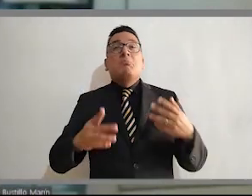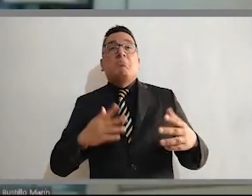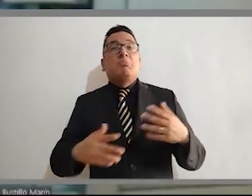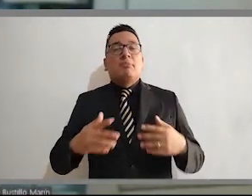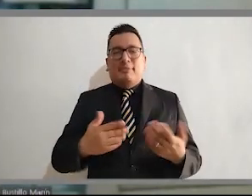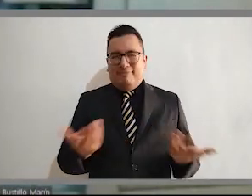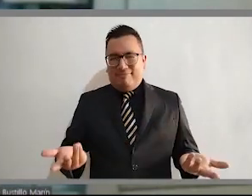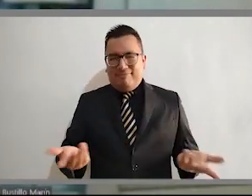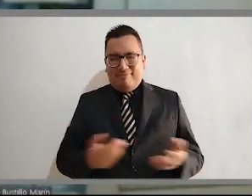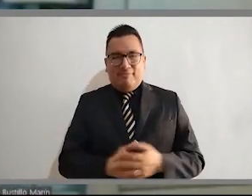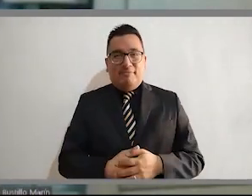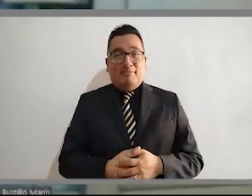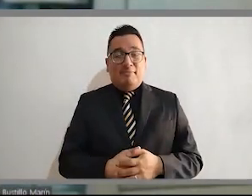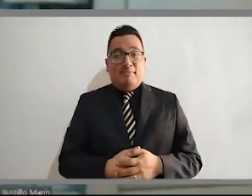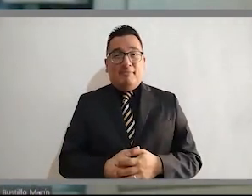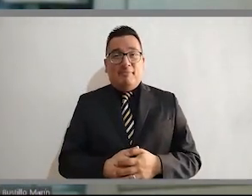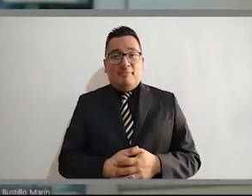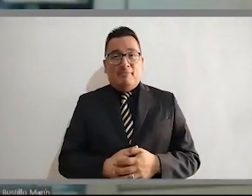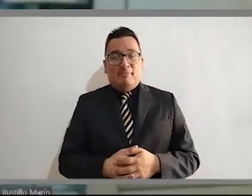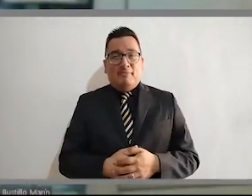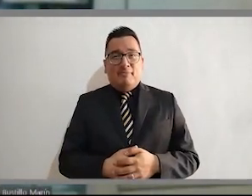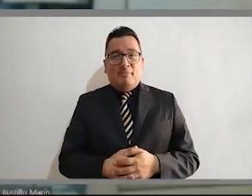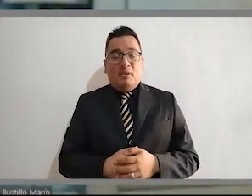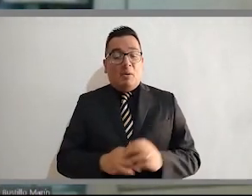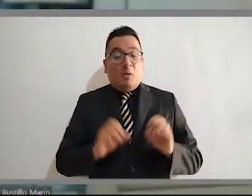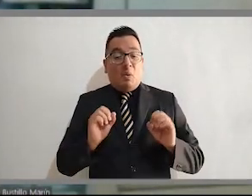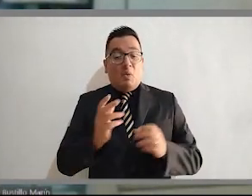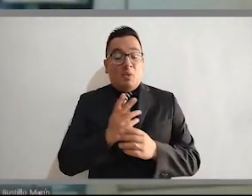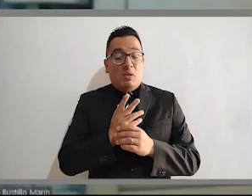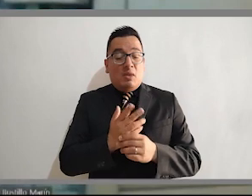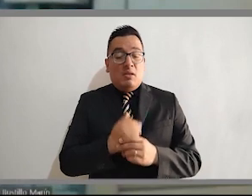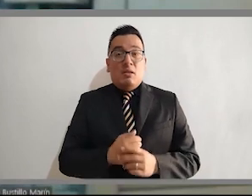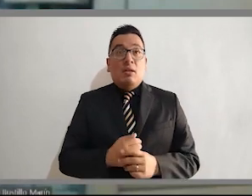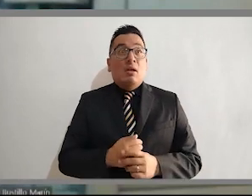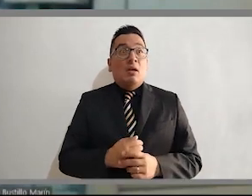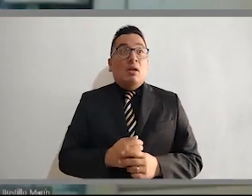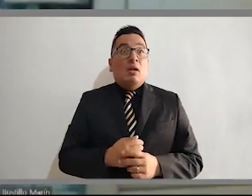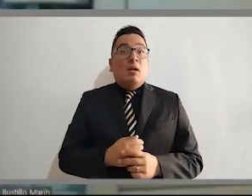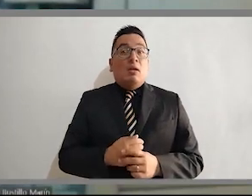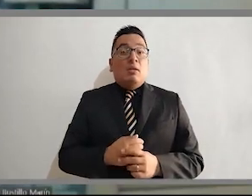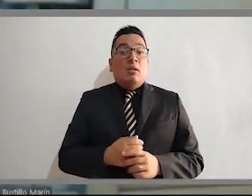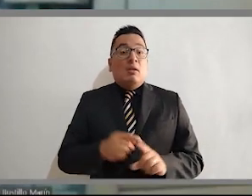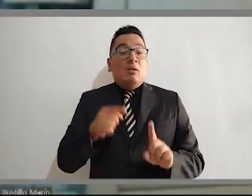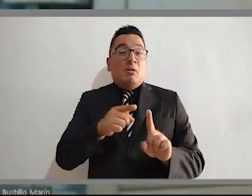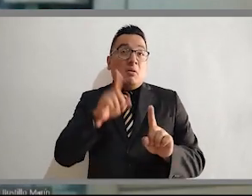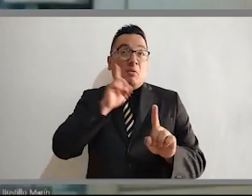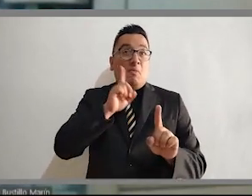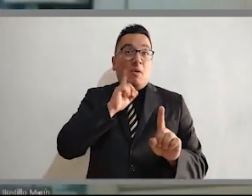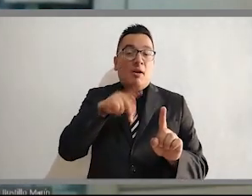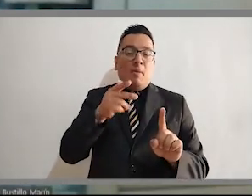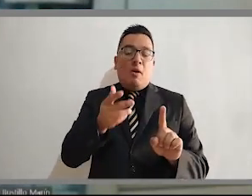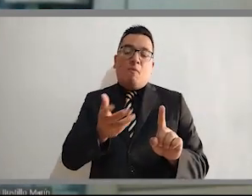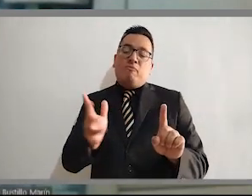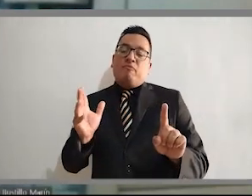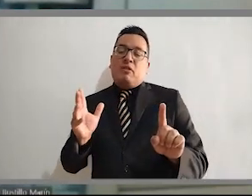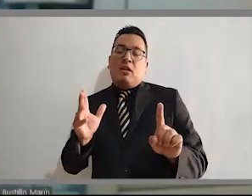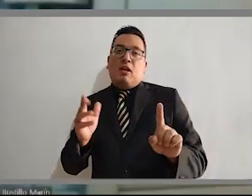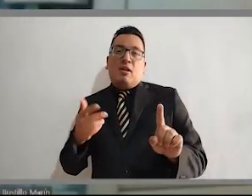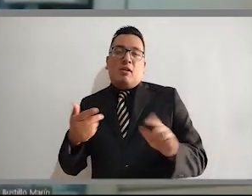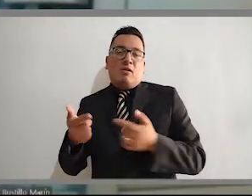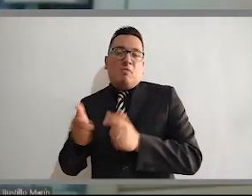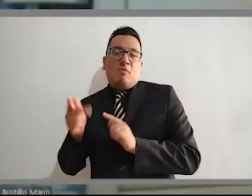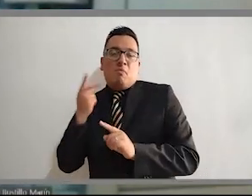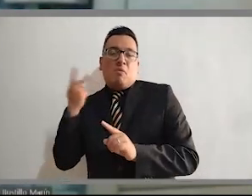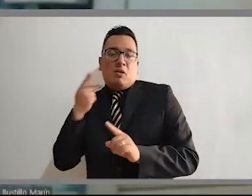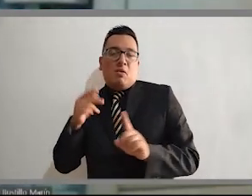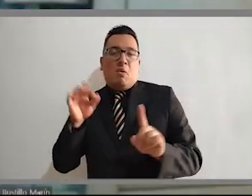O cuando también te dicen, no, pues es que ella está manejada por el grupo, ¿no? Por un grupo político. No,